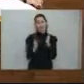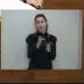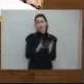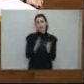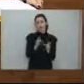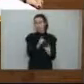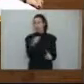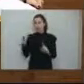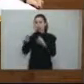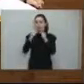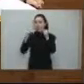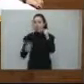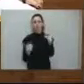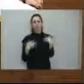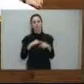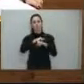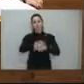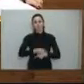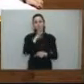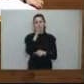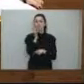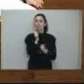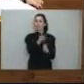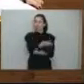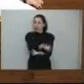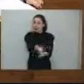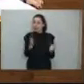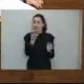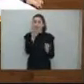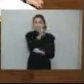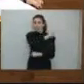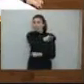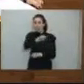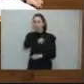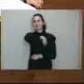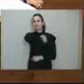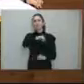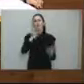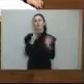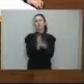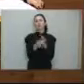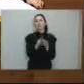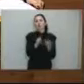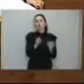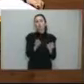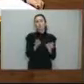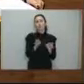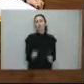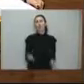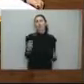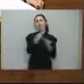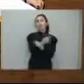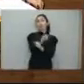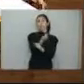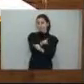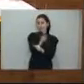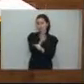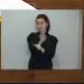un objetivo que nos viene bien a todos, porque es que, si no, España va en la mala dirección y Asturias